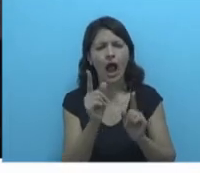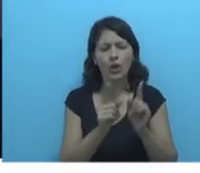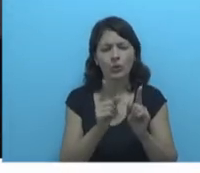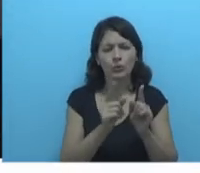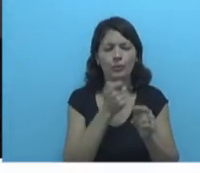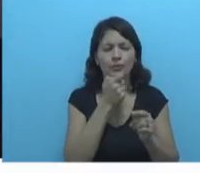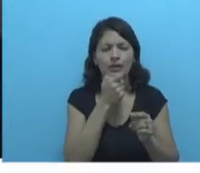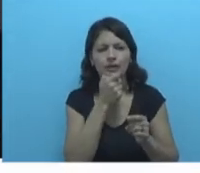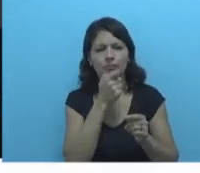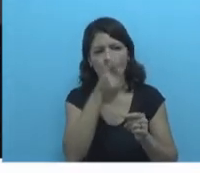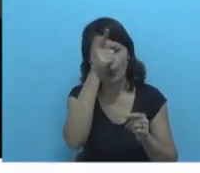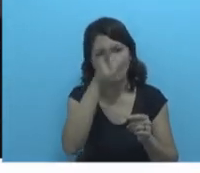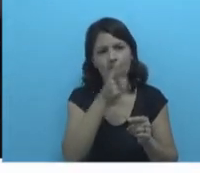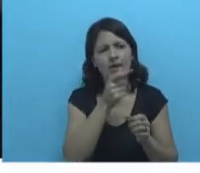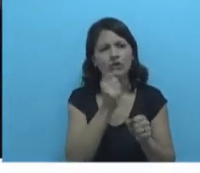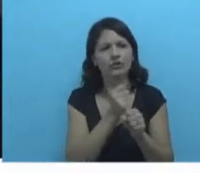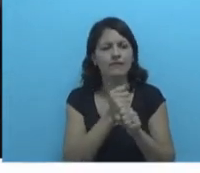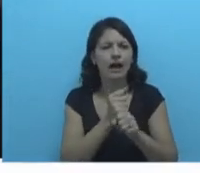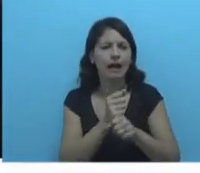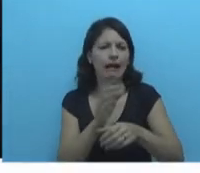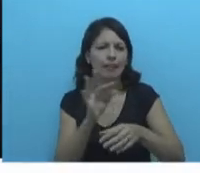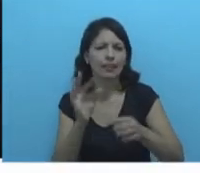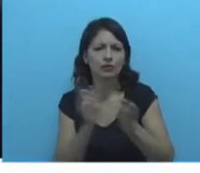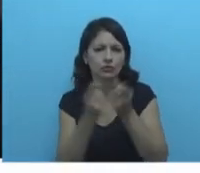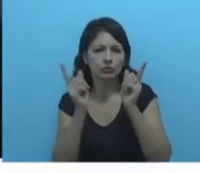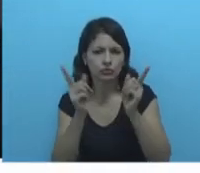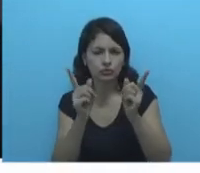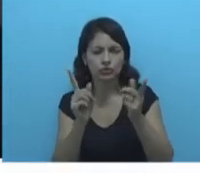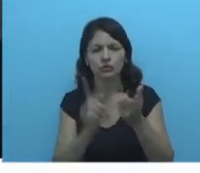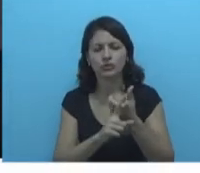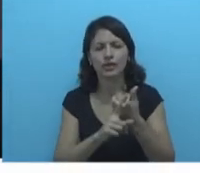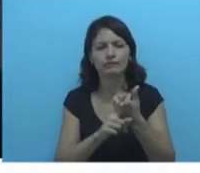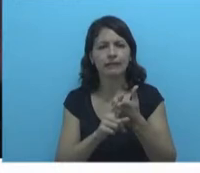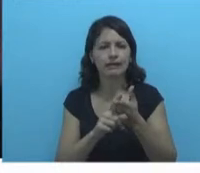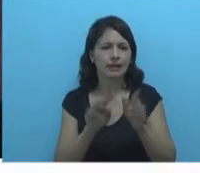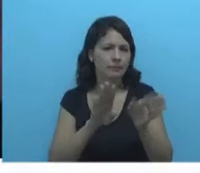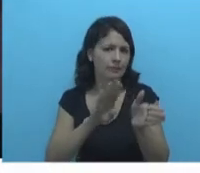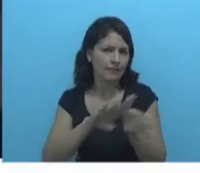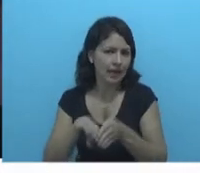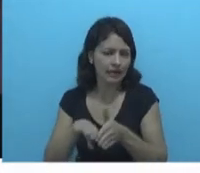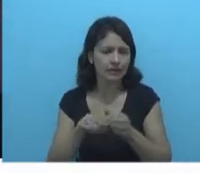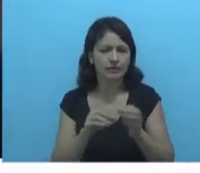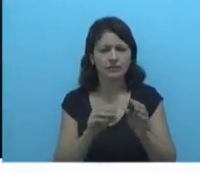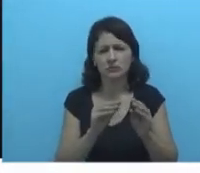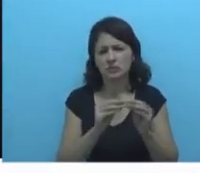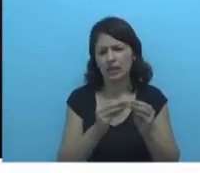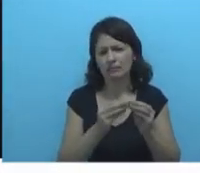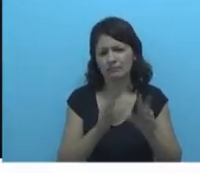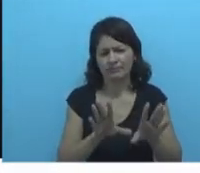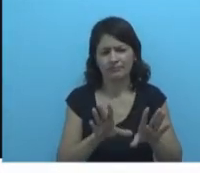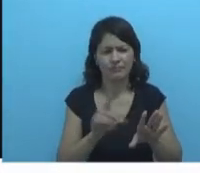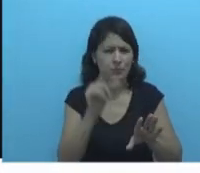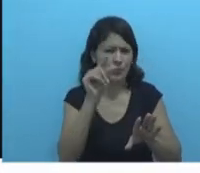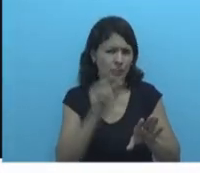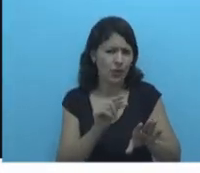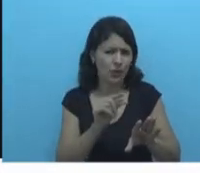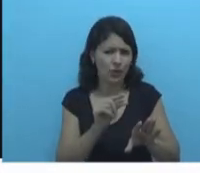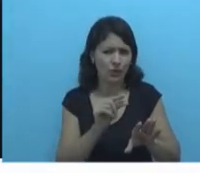o que cumplen otras funciones y que han recibido la vacuna, una cifra que es